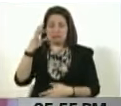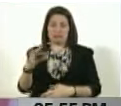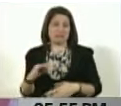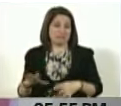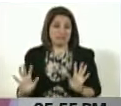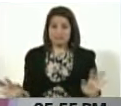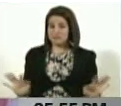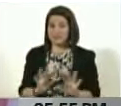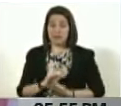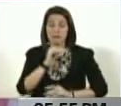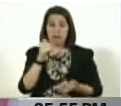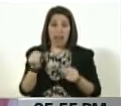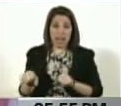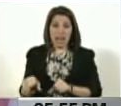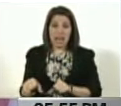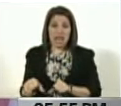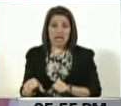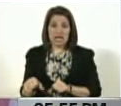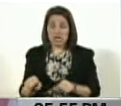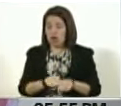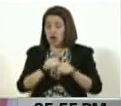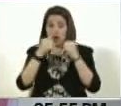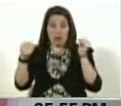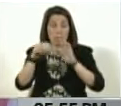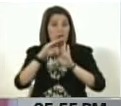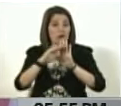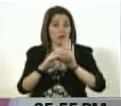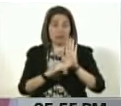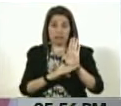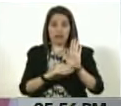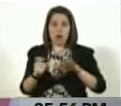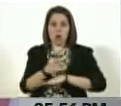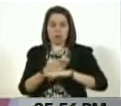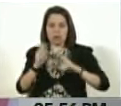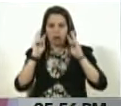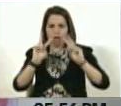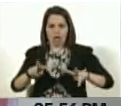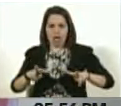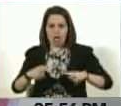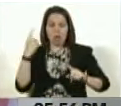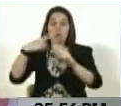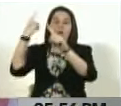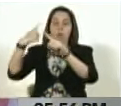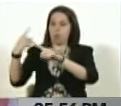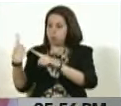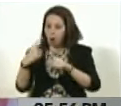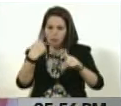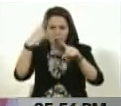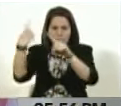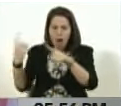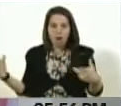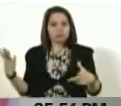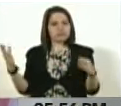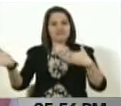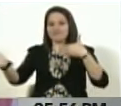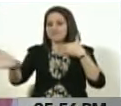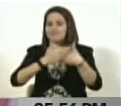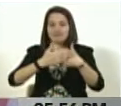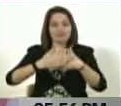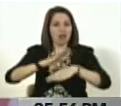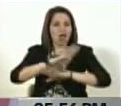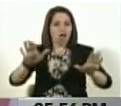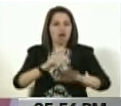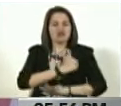Una cosa, bueno, que rompe las normativas, y el gobierno bolivariano, con todo el derecho que le compete, cierra y entra en un